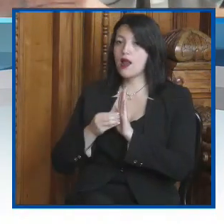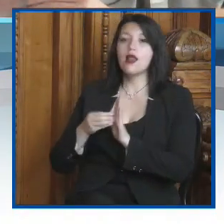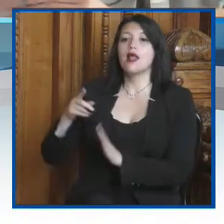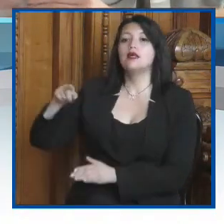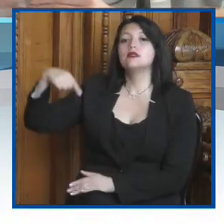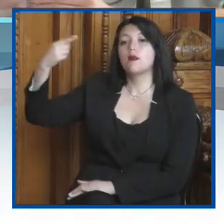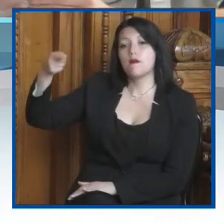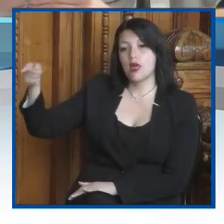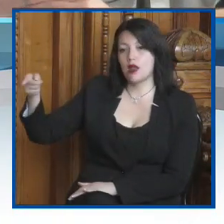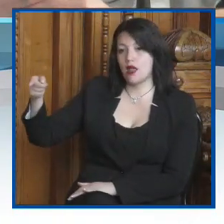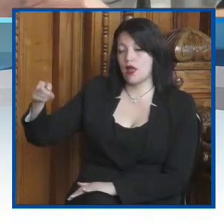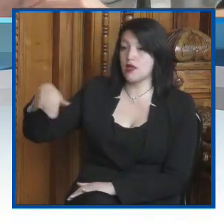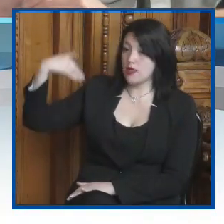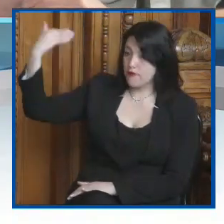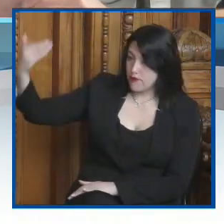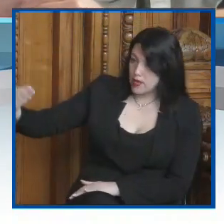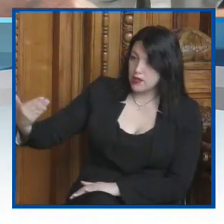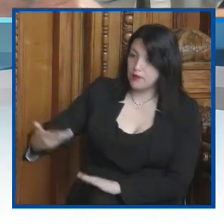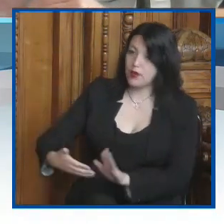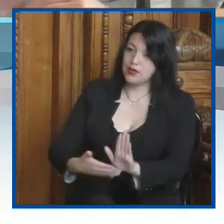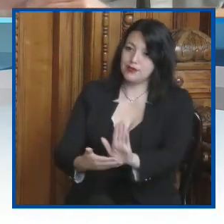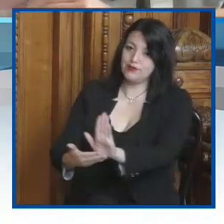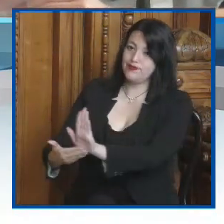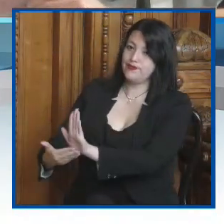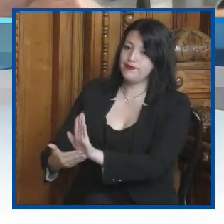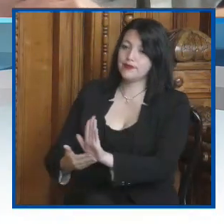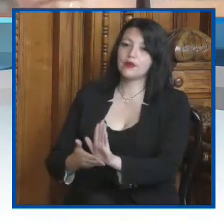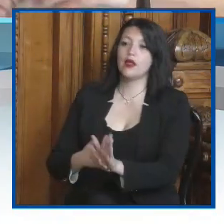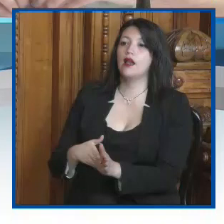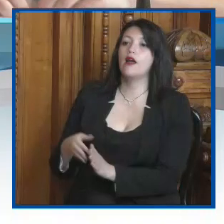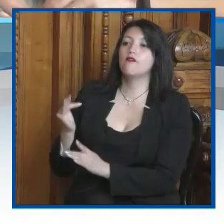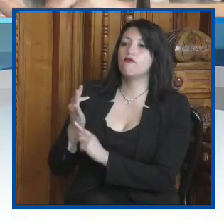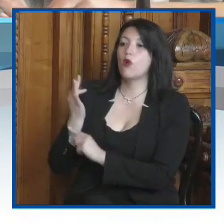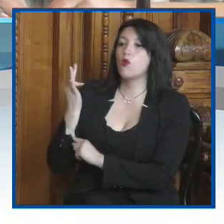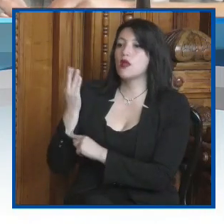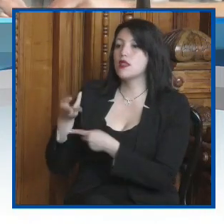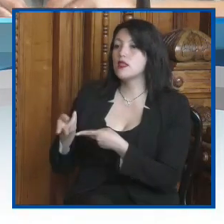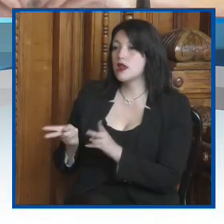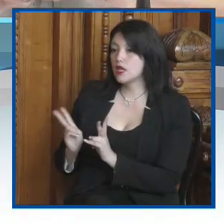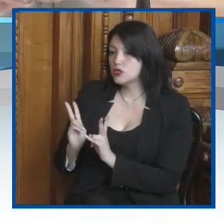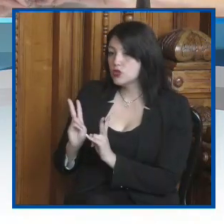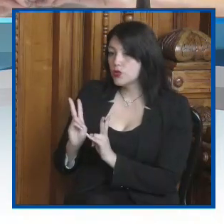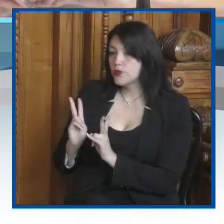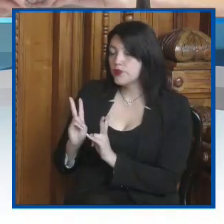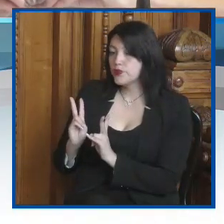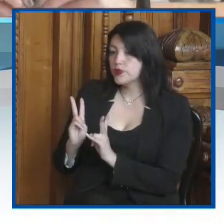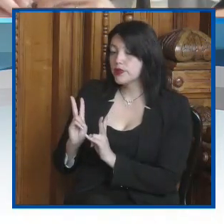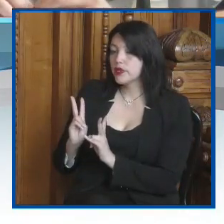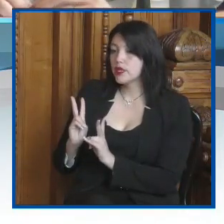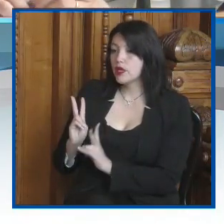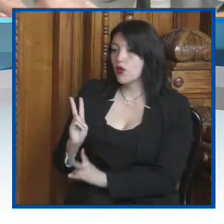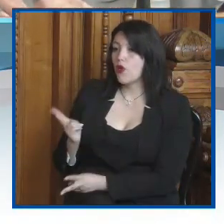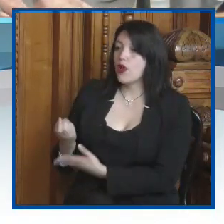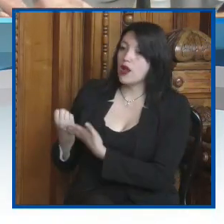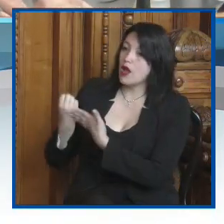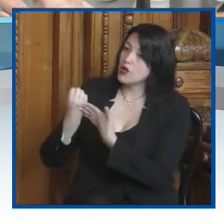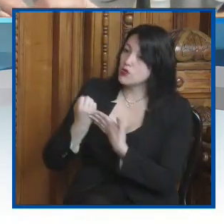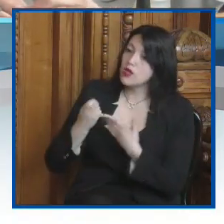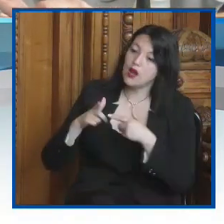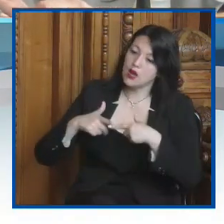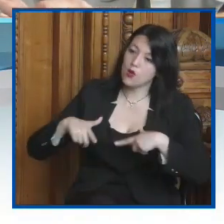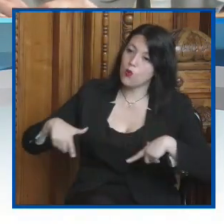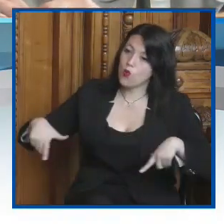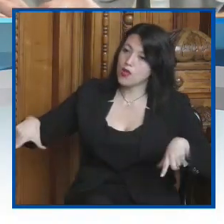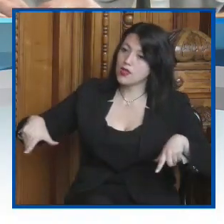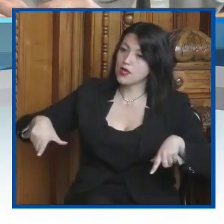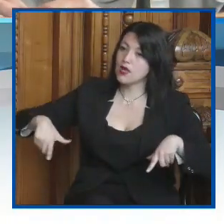en Buenos Aires, en la Facultad de Derecho, que lo hicimos en el juzgado con la ayuda de una lingüista